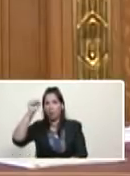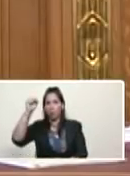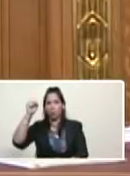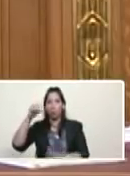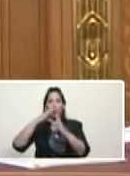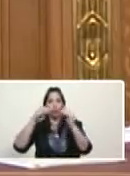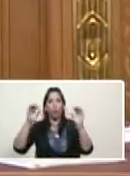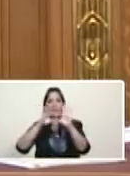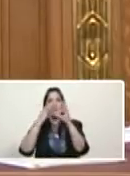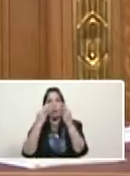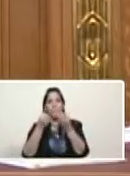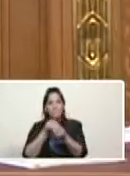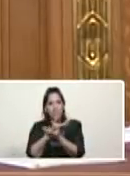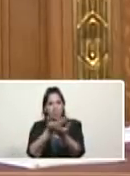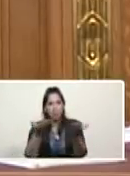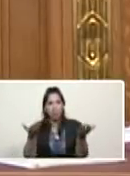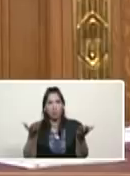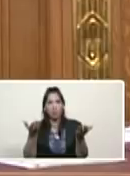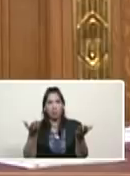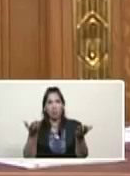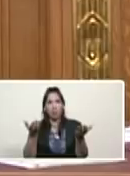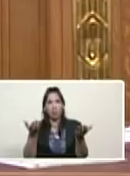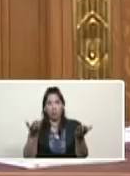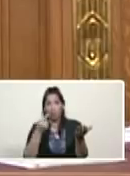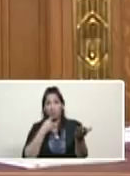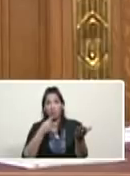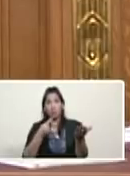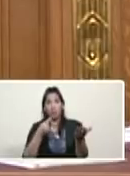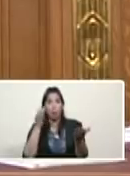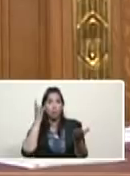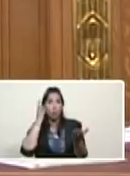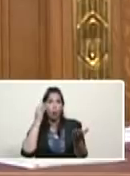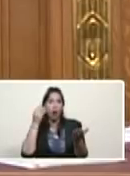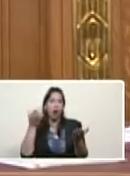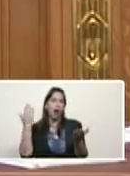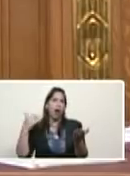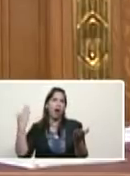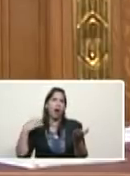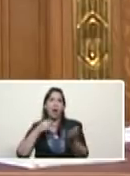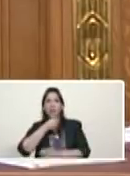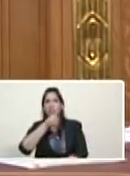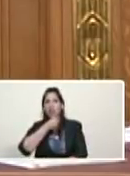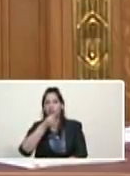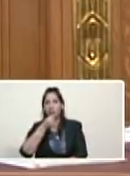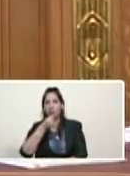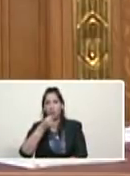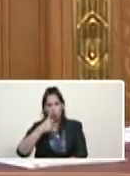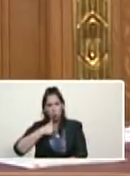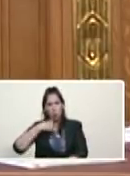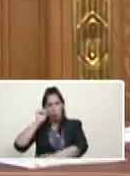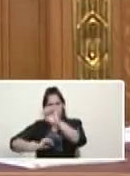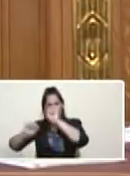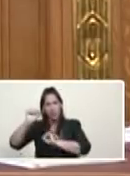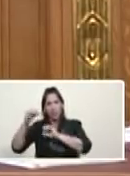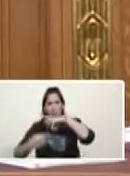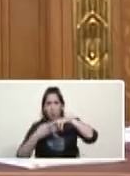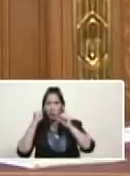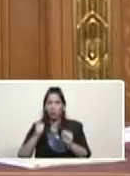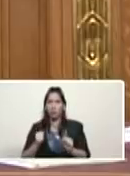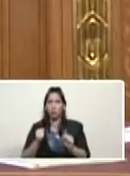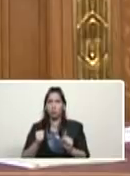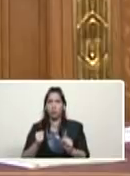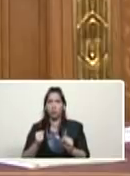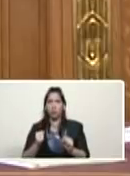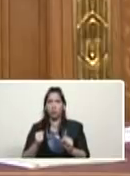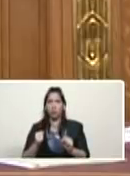familia. Así decía una mujer la otra vez en una entrevista. Fíjese usted defendiendo la revolución. Fíjese usted,